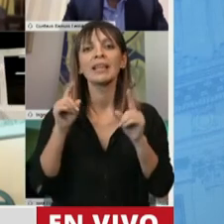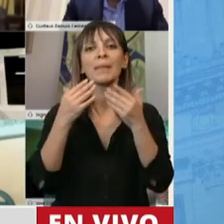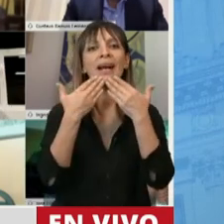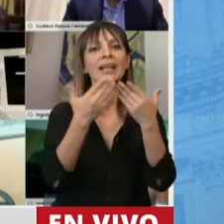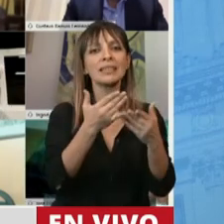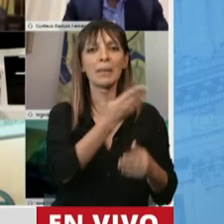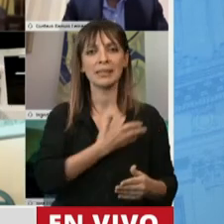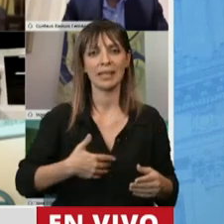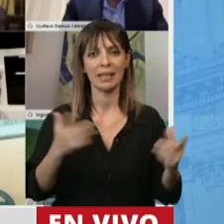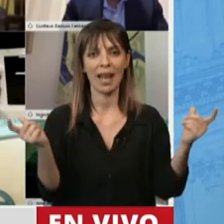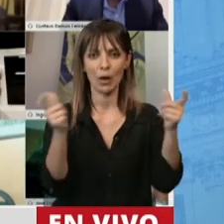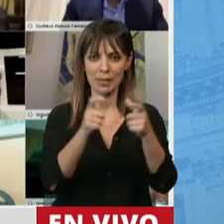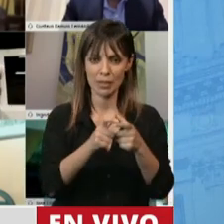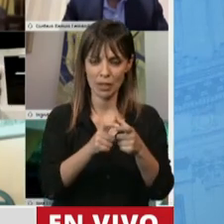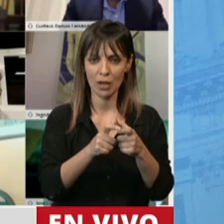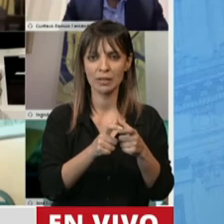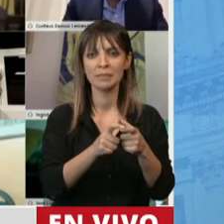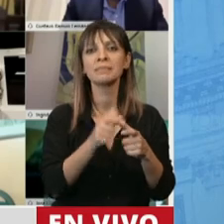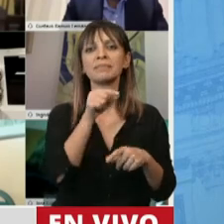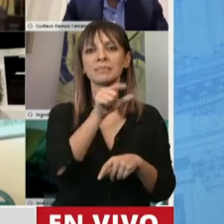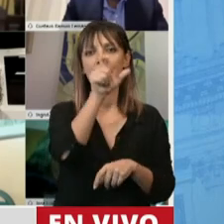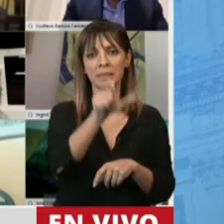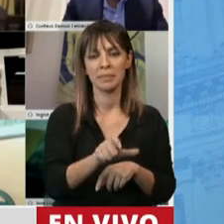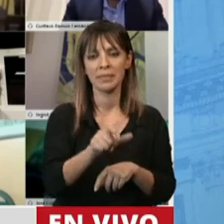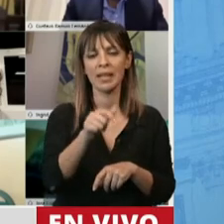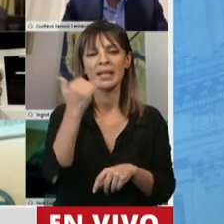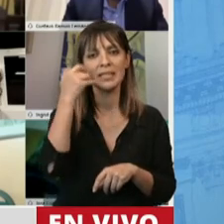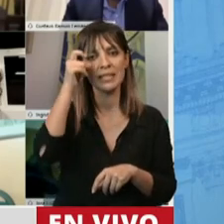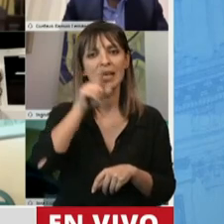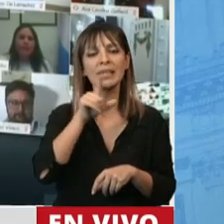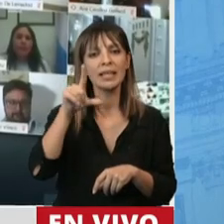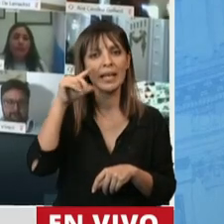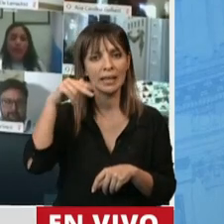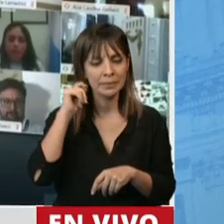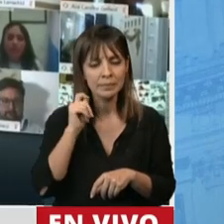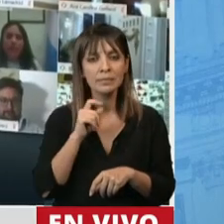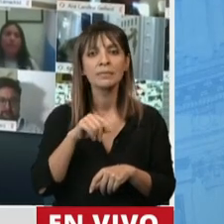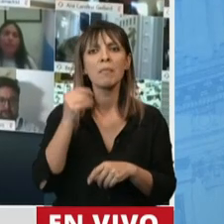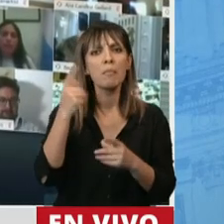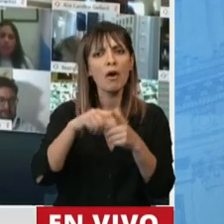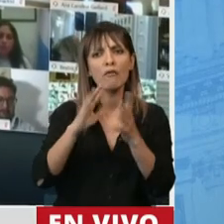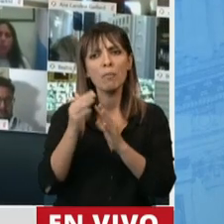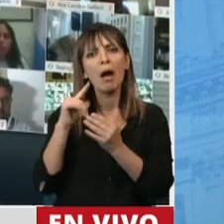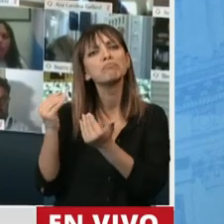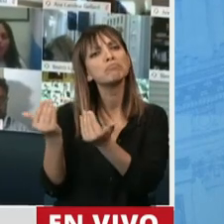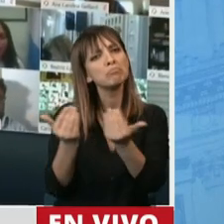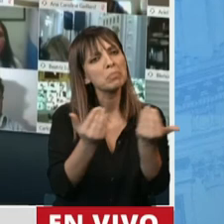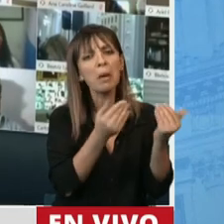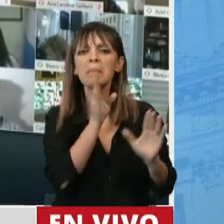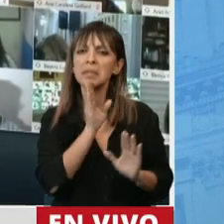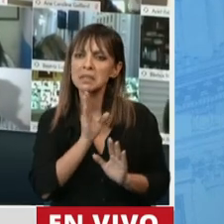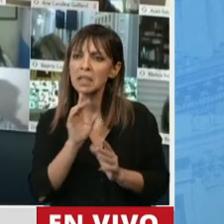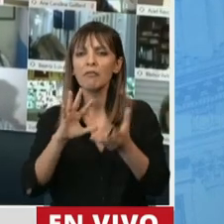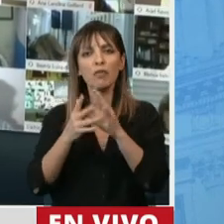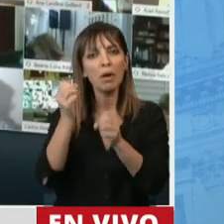presidente de la comisión, al doctor Pablo Yedlin, por su poder de escucha y por tener realmente una manera